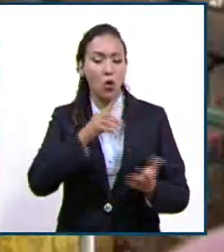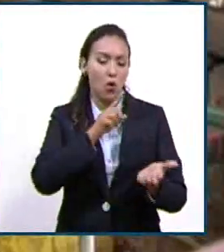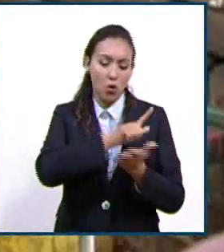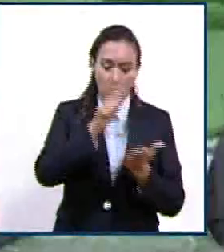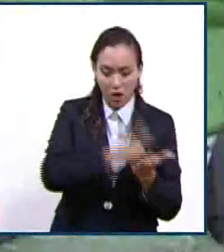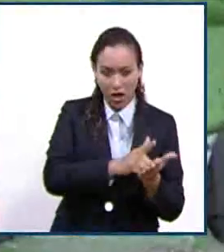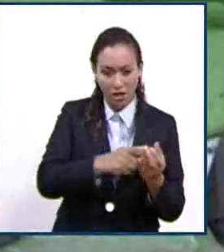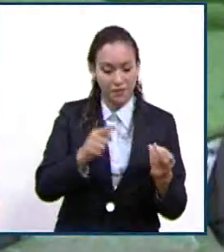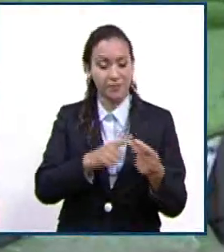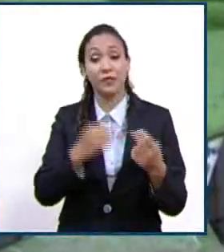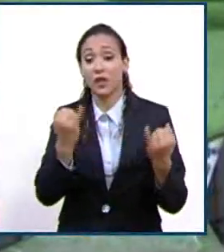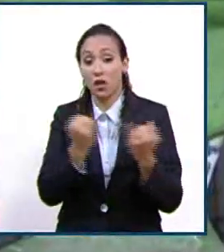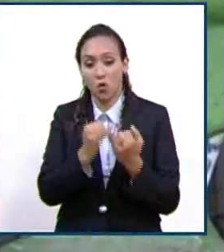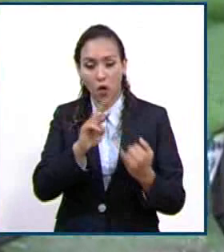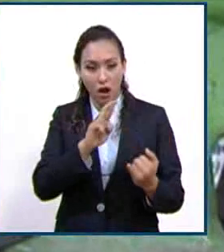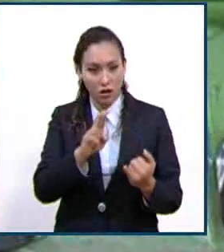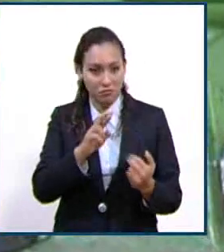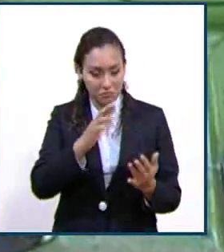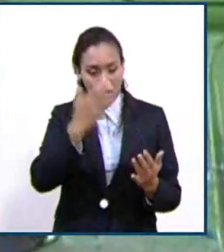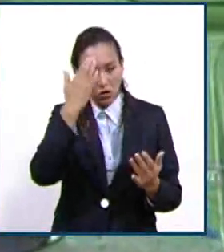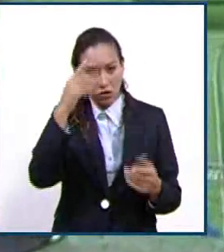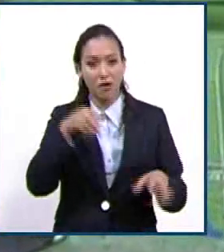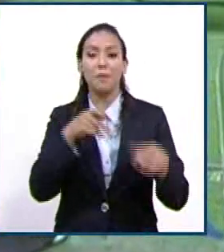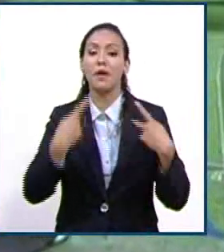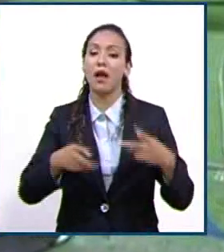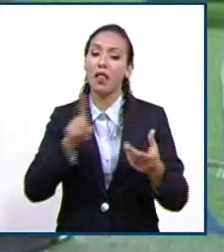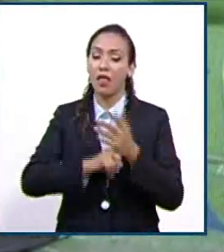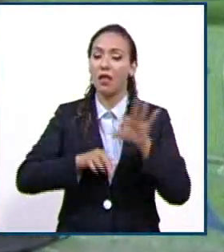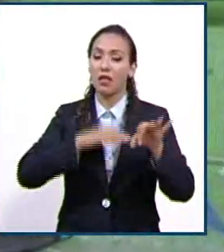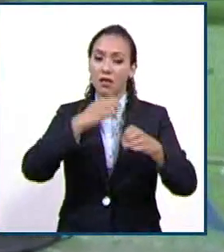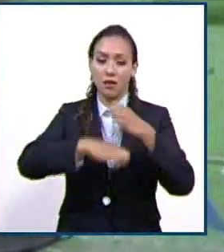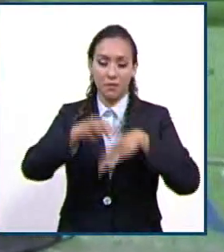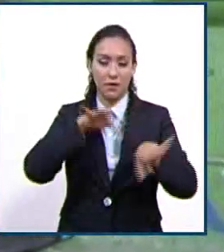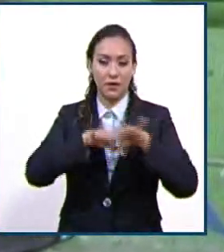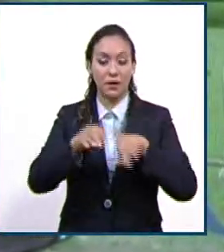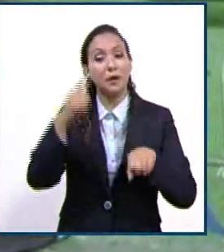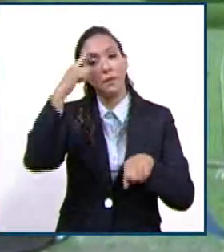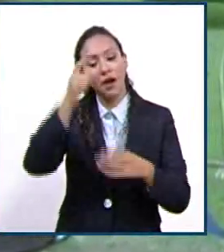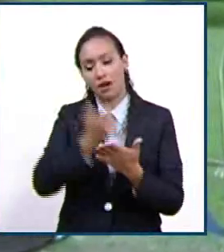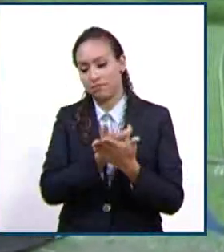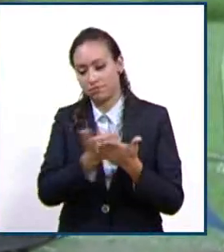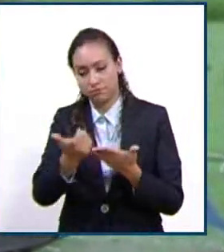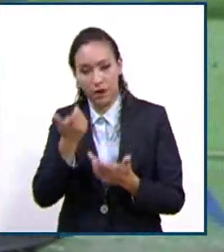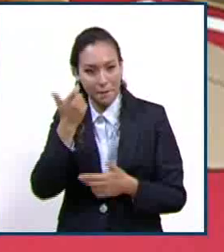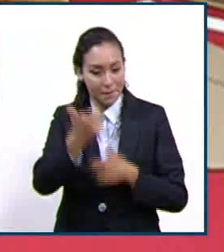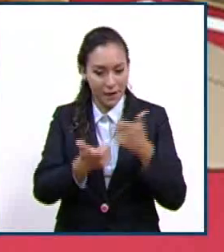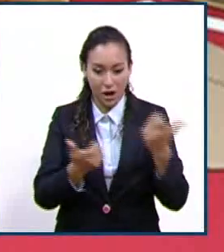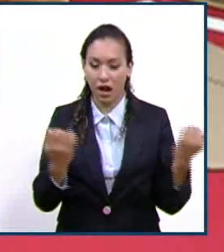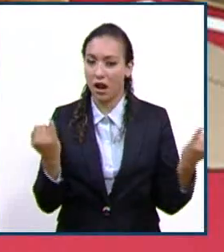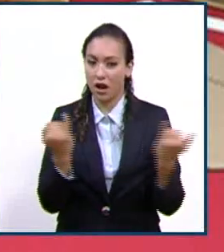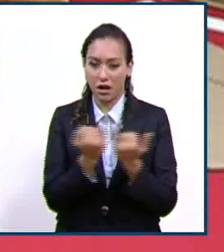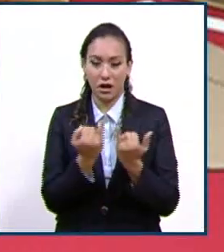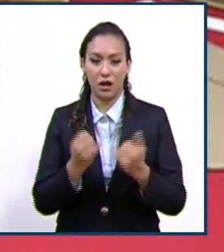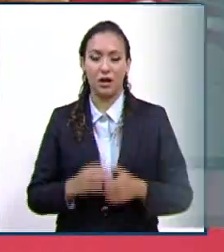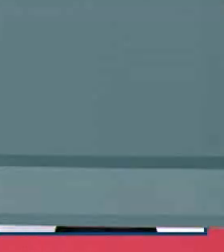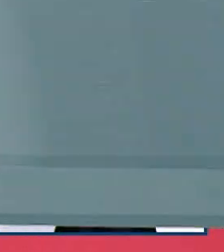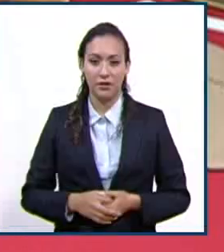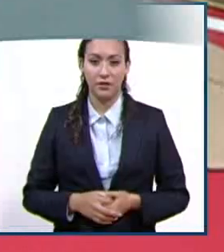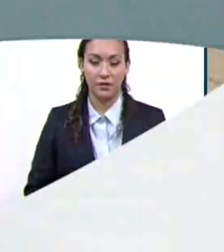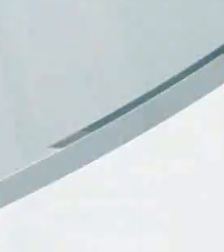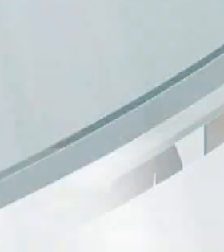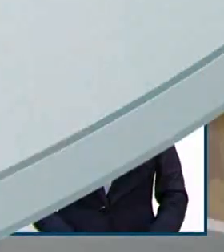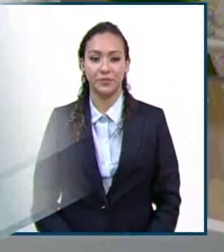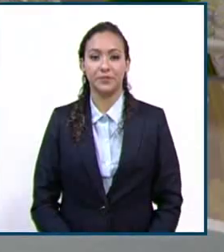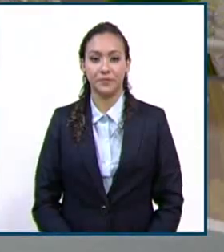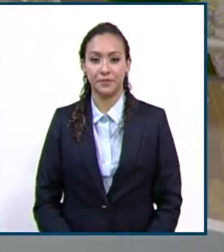judicial efectiva, con el fin de que el trabajador pueda acceder a las prestaciones sociales reclamadas.